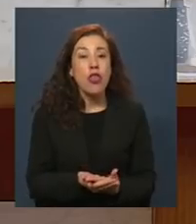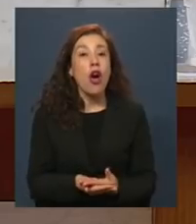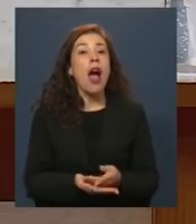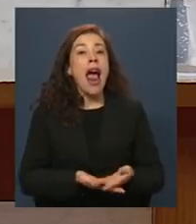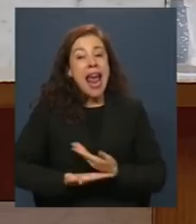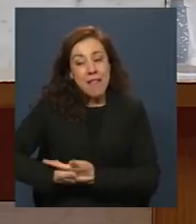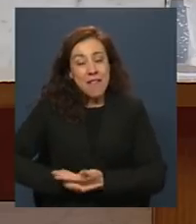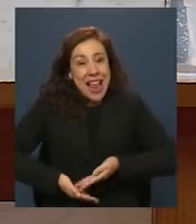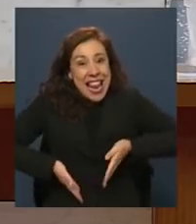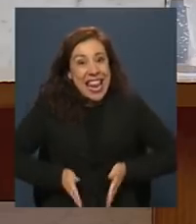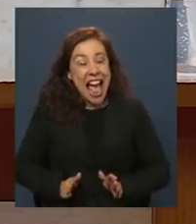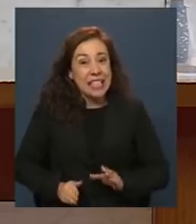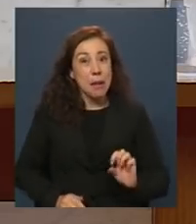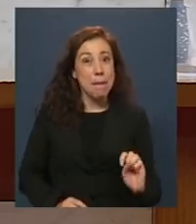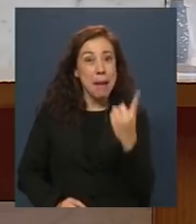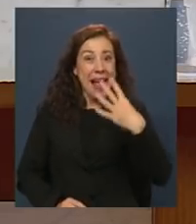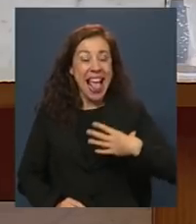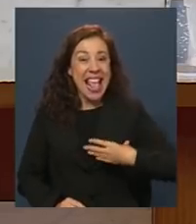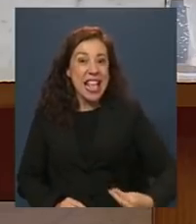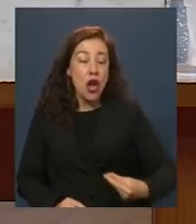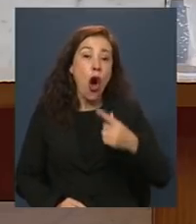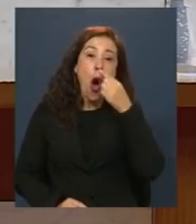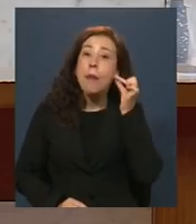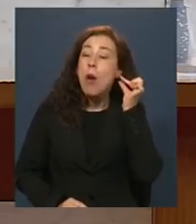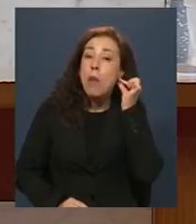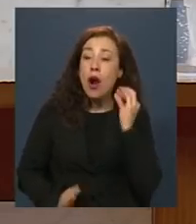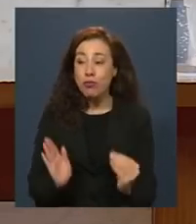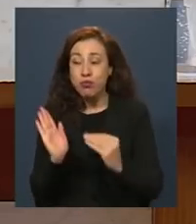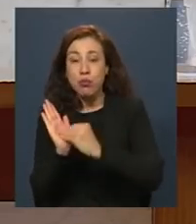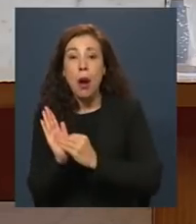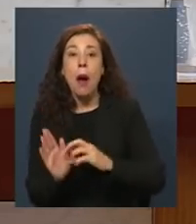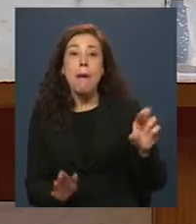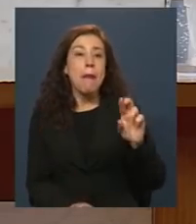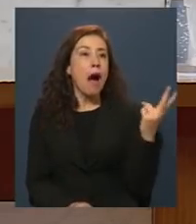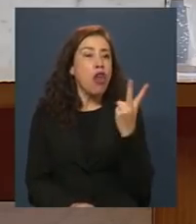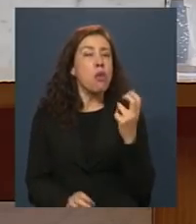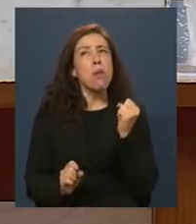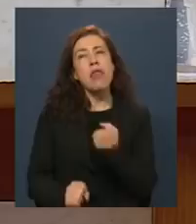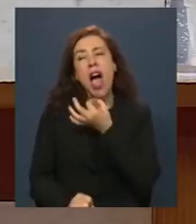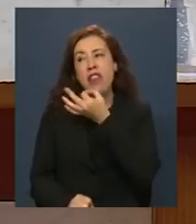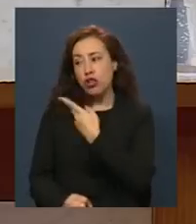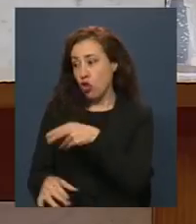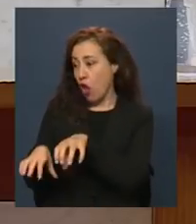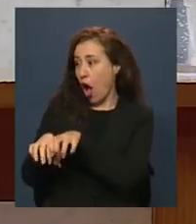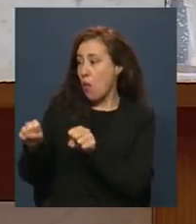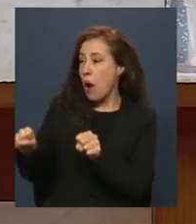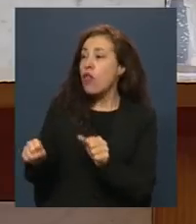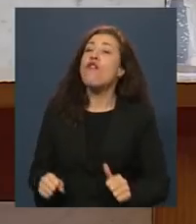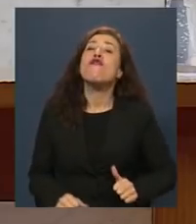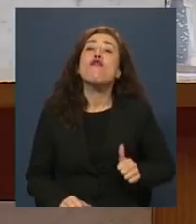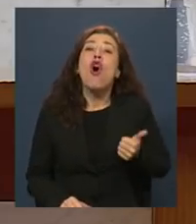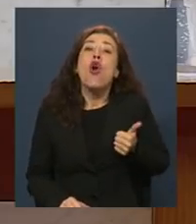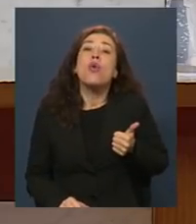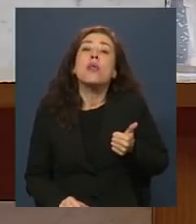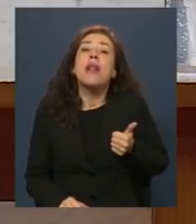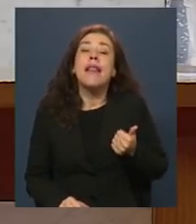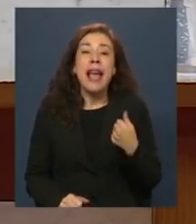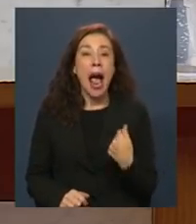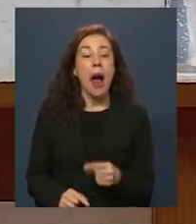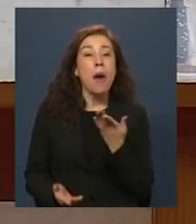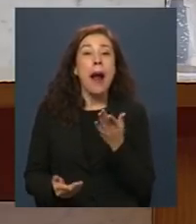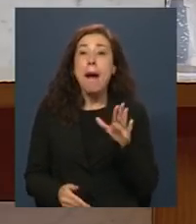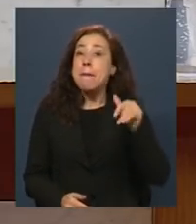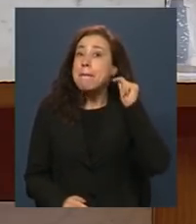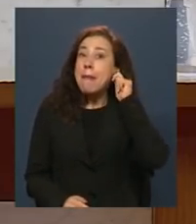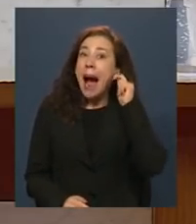el nacimiento de su primer hijo o hija, los padres podrán expresar de común acuerdo su voluntad de que el apellido de la